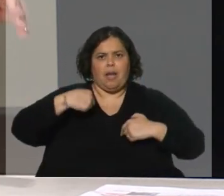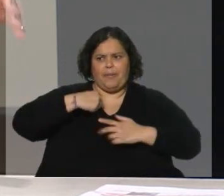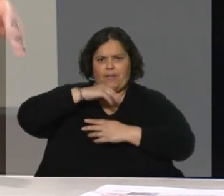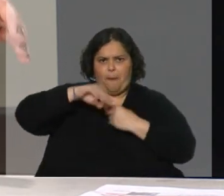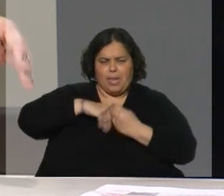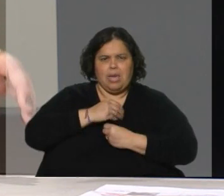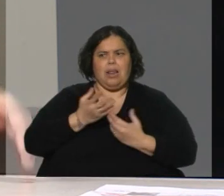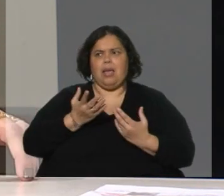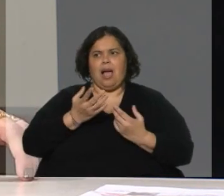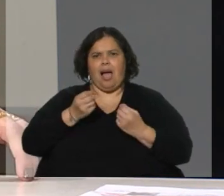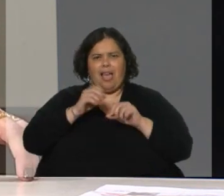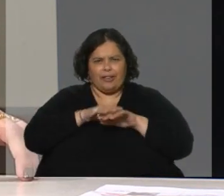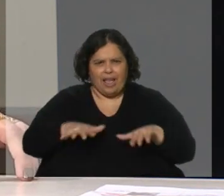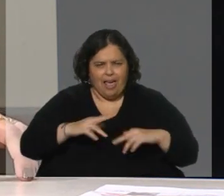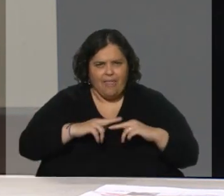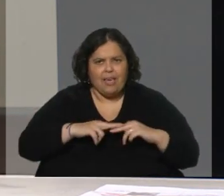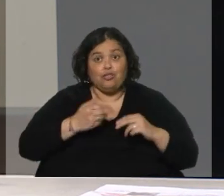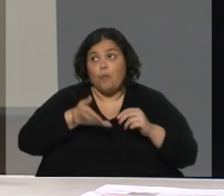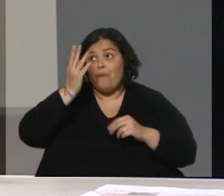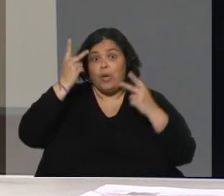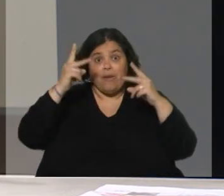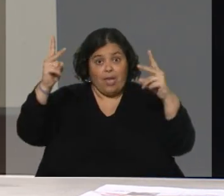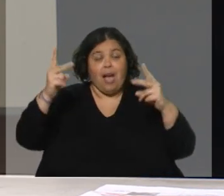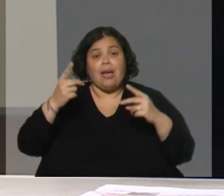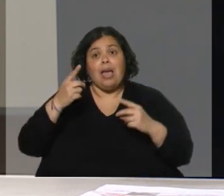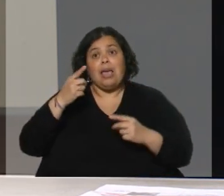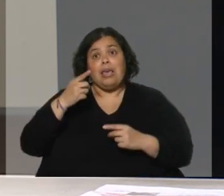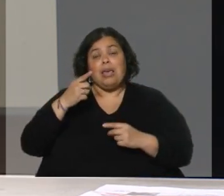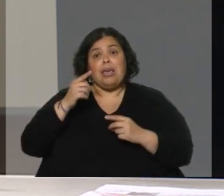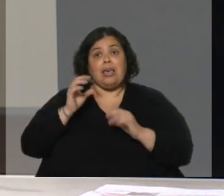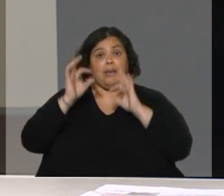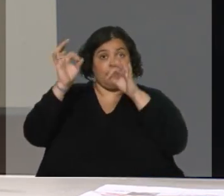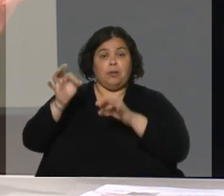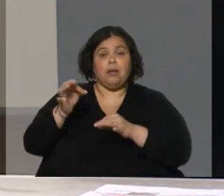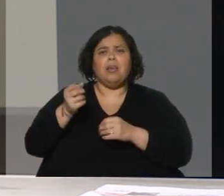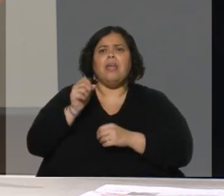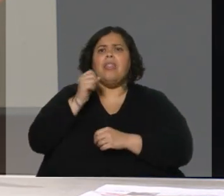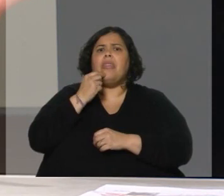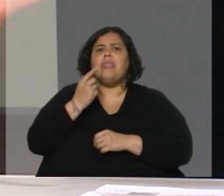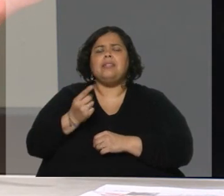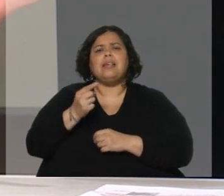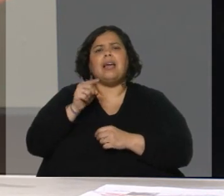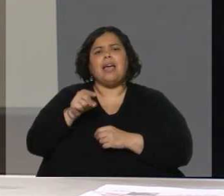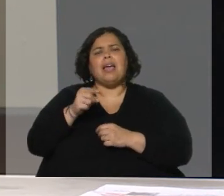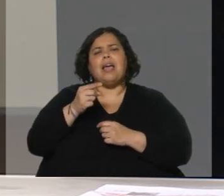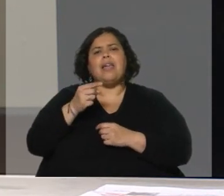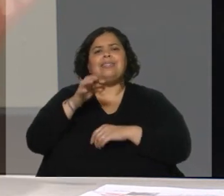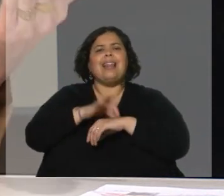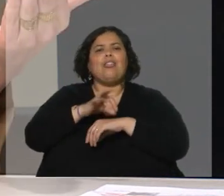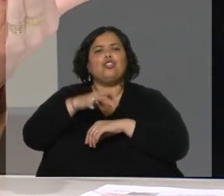mi familia Yo estaba de viaje en la pulga y me llega mensajes de que decían la doctora se llevó el material a la casa